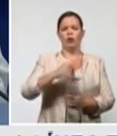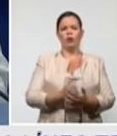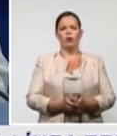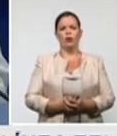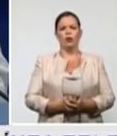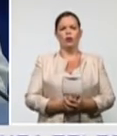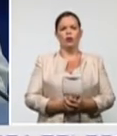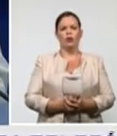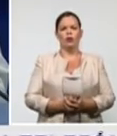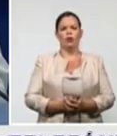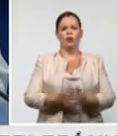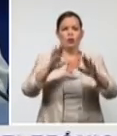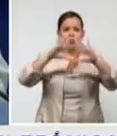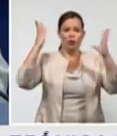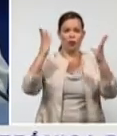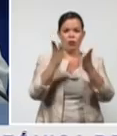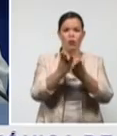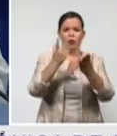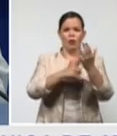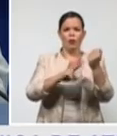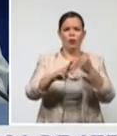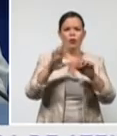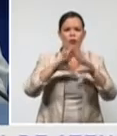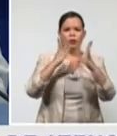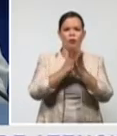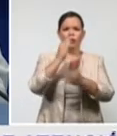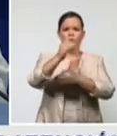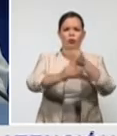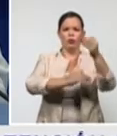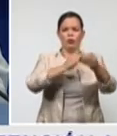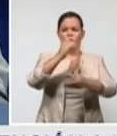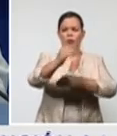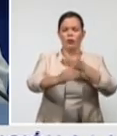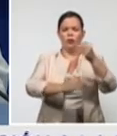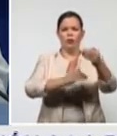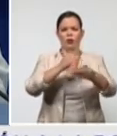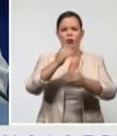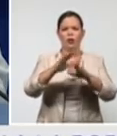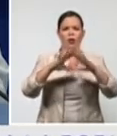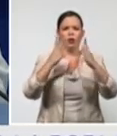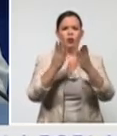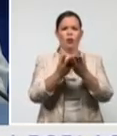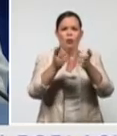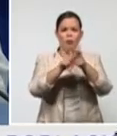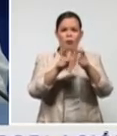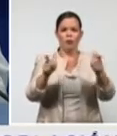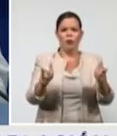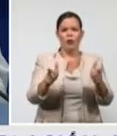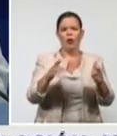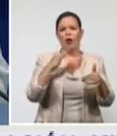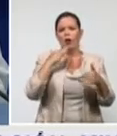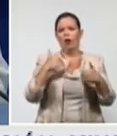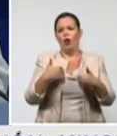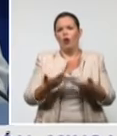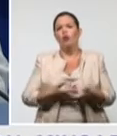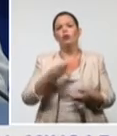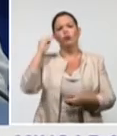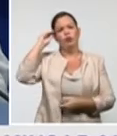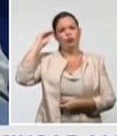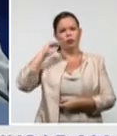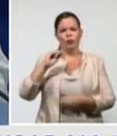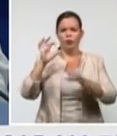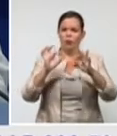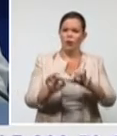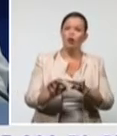De todas las provincias se procesaron, unas en mayor volumen teniendo en cuenta la presencia o de